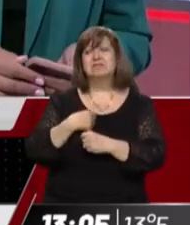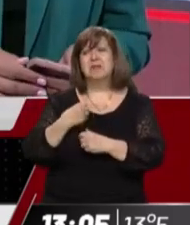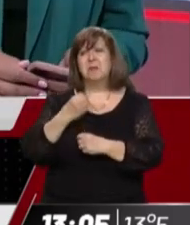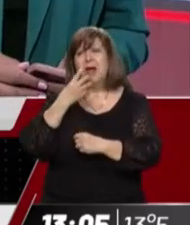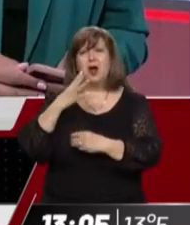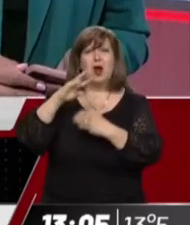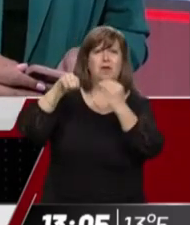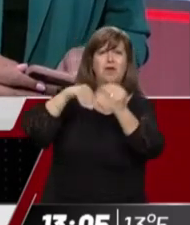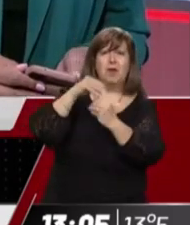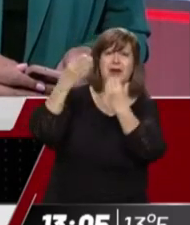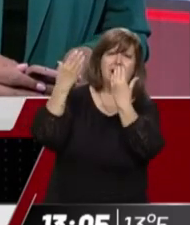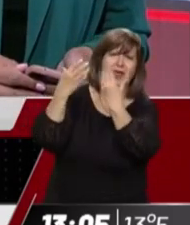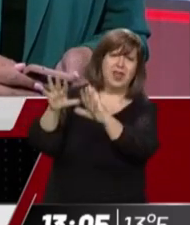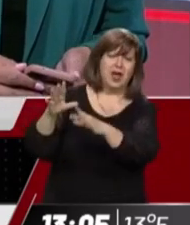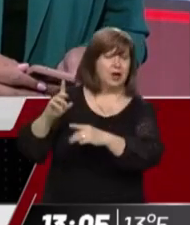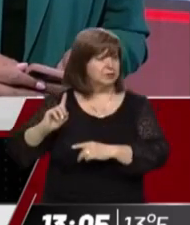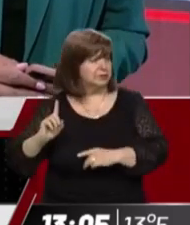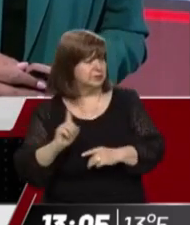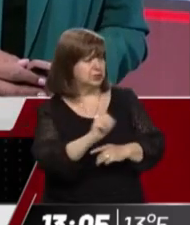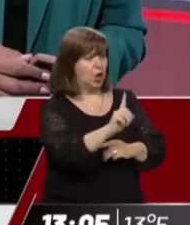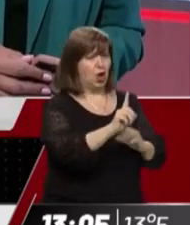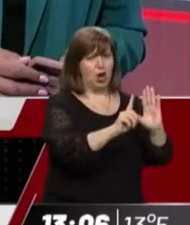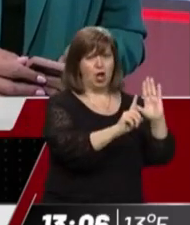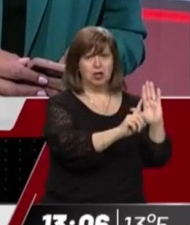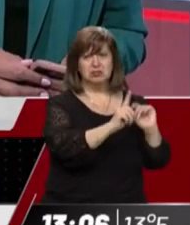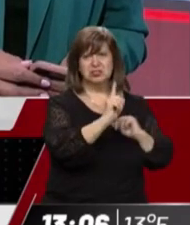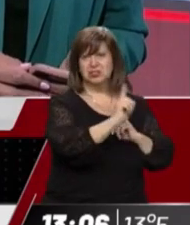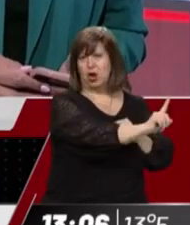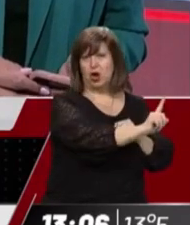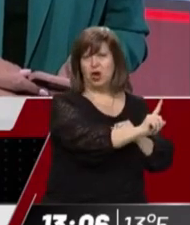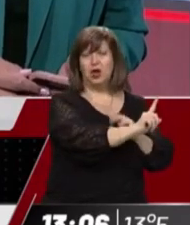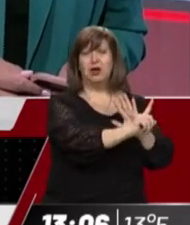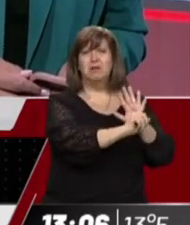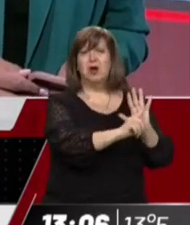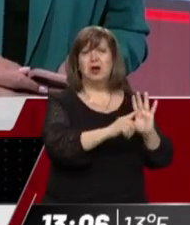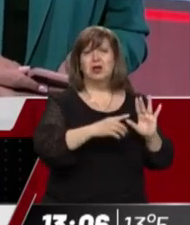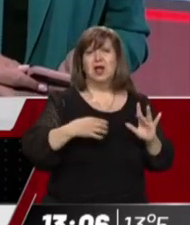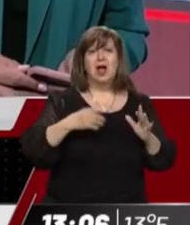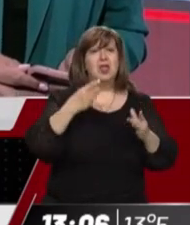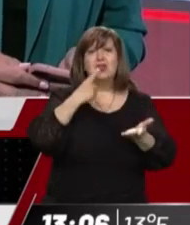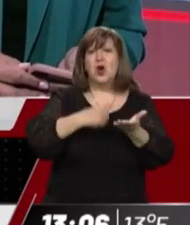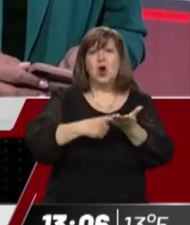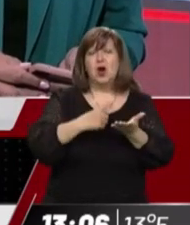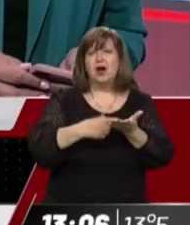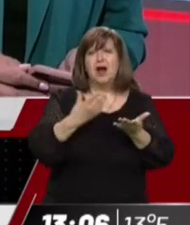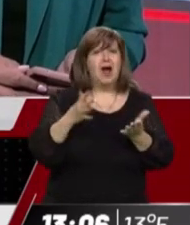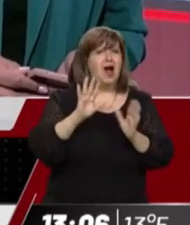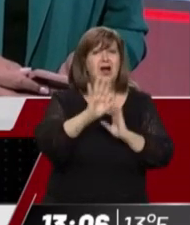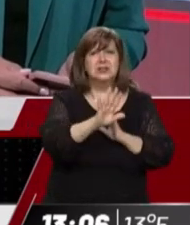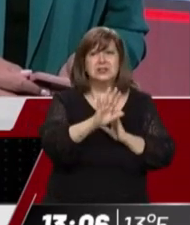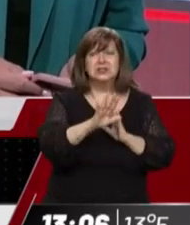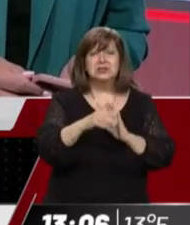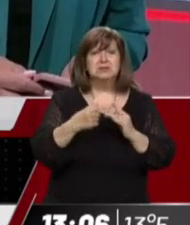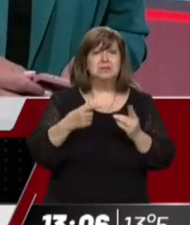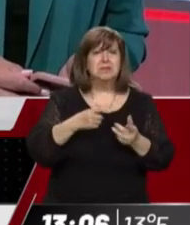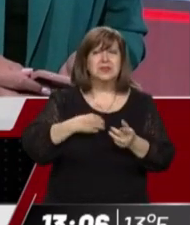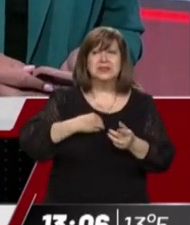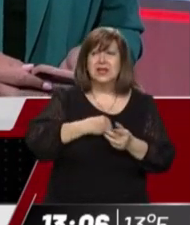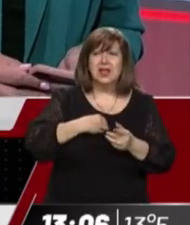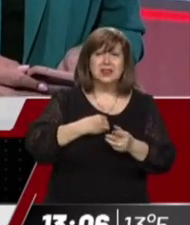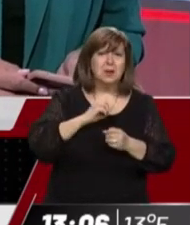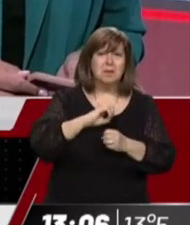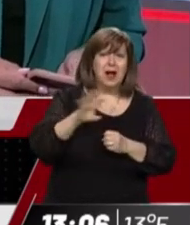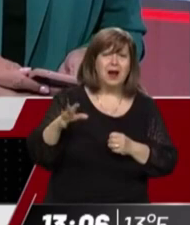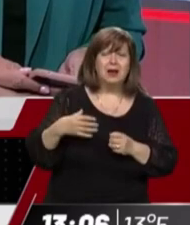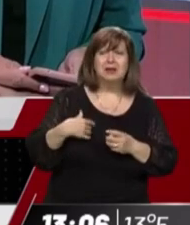estar solos, porque en definitiva la droga hace eso, te aísla de todo, de la vida, de tus relaciones y te hace perder absolutamente